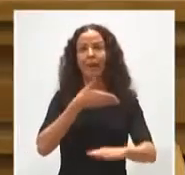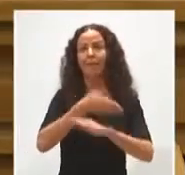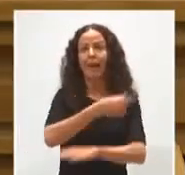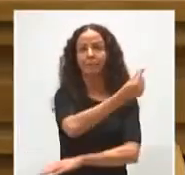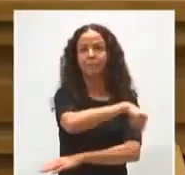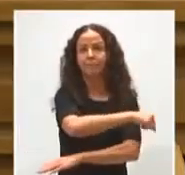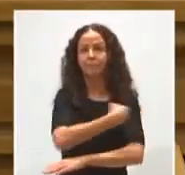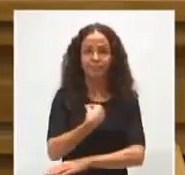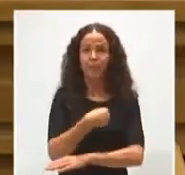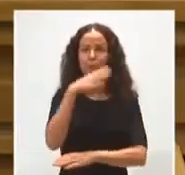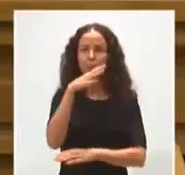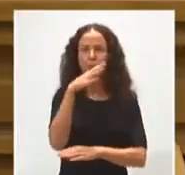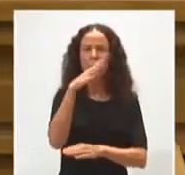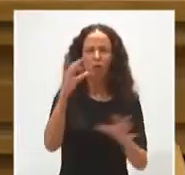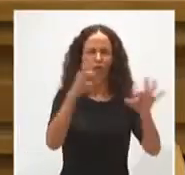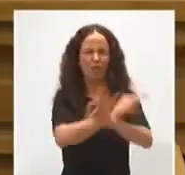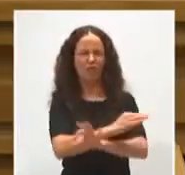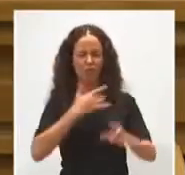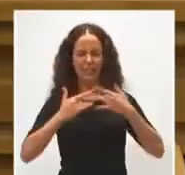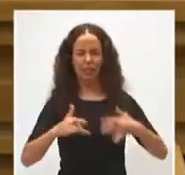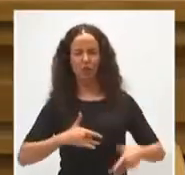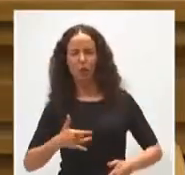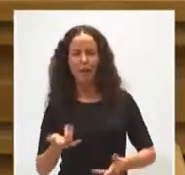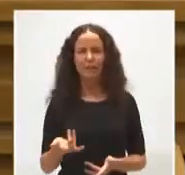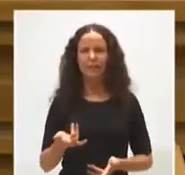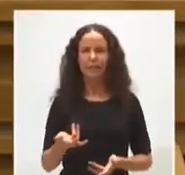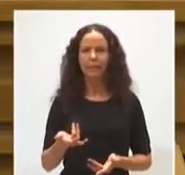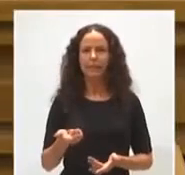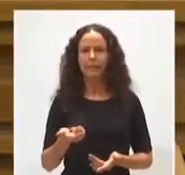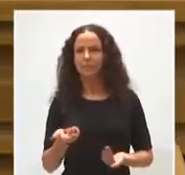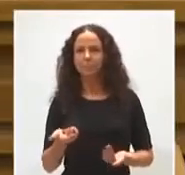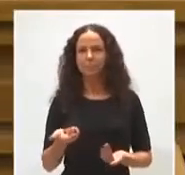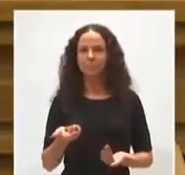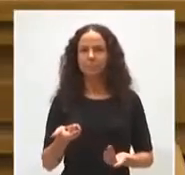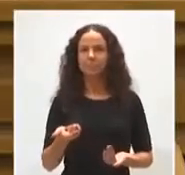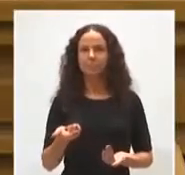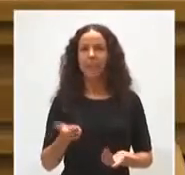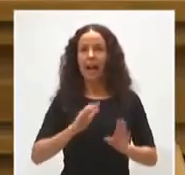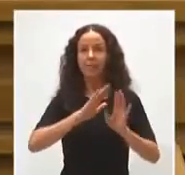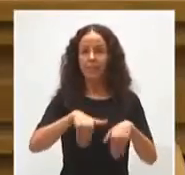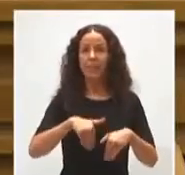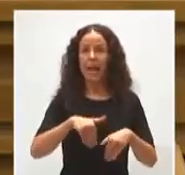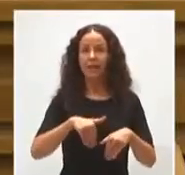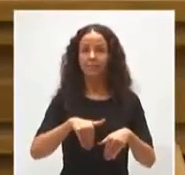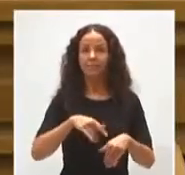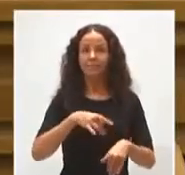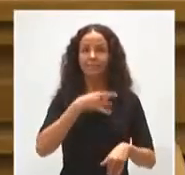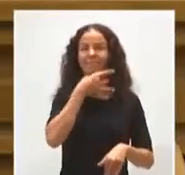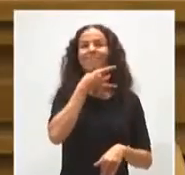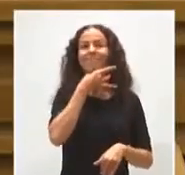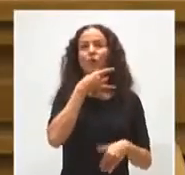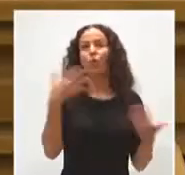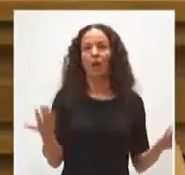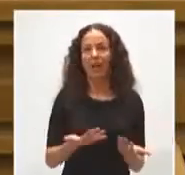síntomas y las muchas dificultades que plantea acometer las emergencias las urgencias siempre se llenan los hospitales y siempre se saturan las